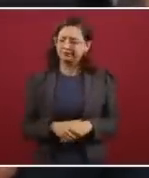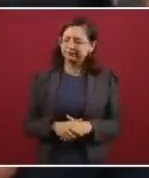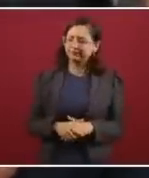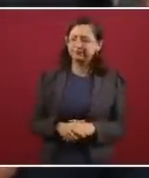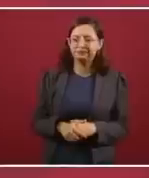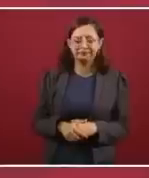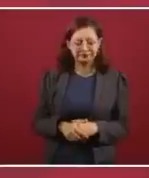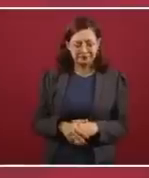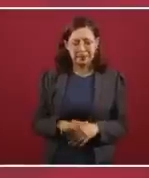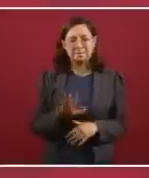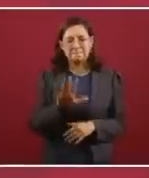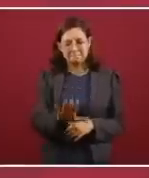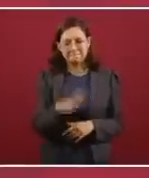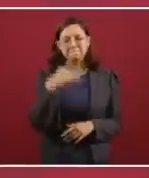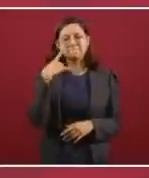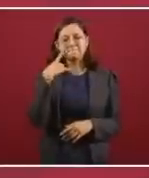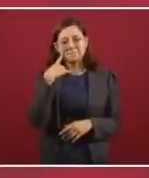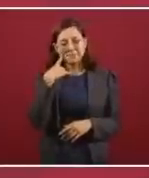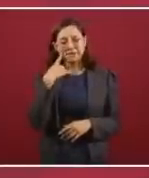en 10 años,